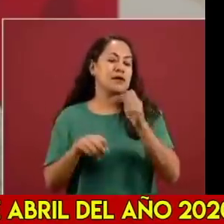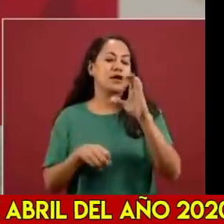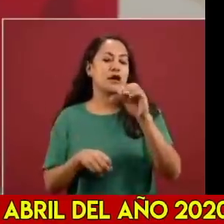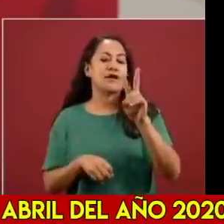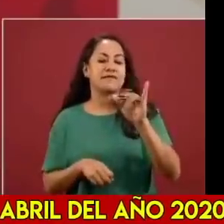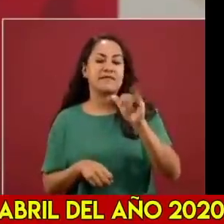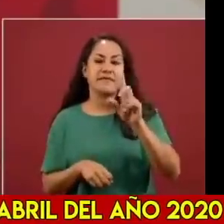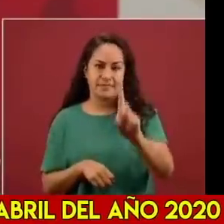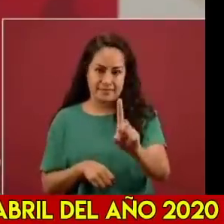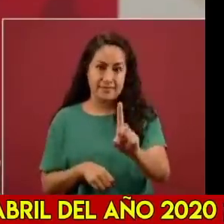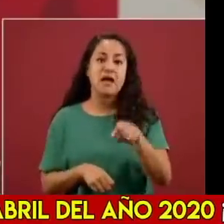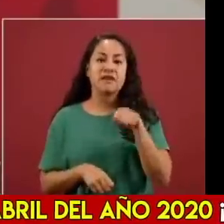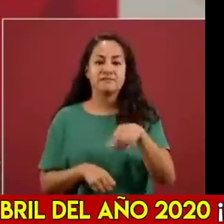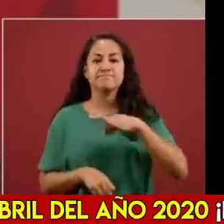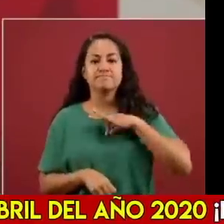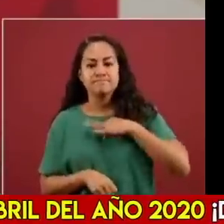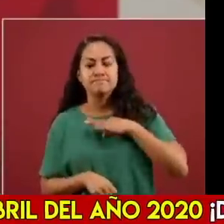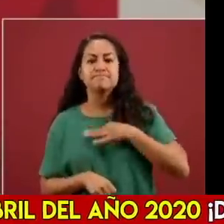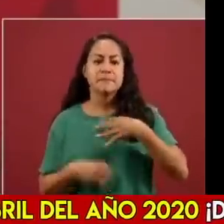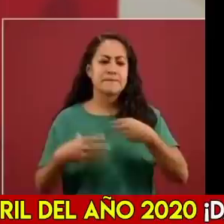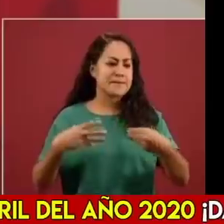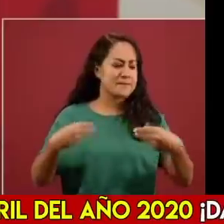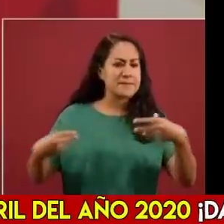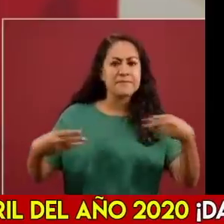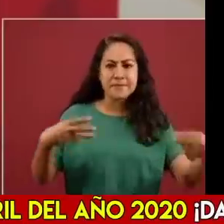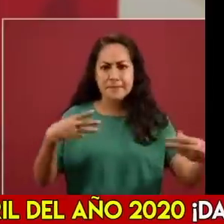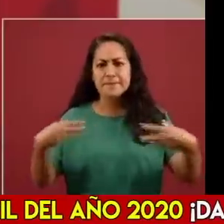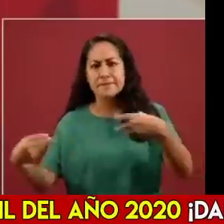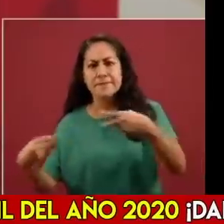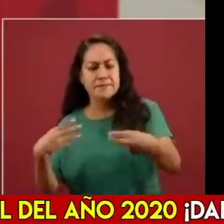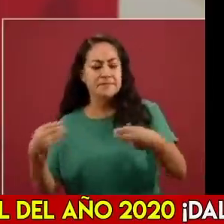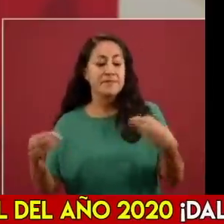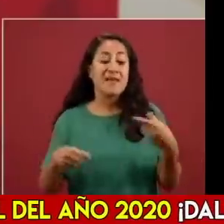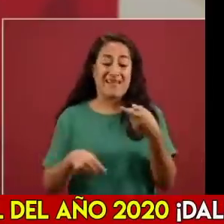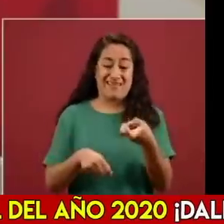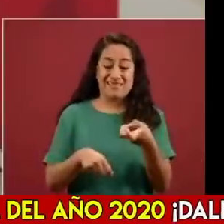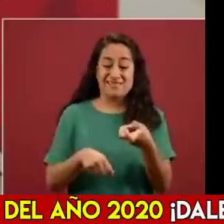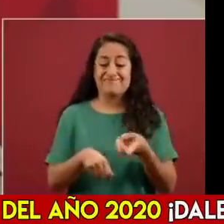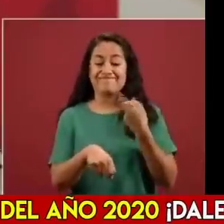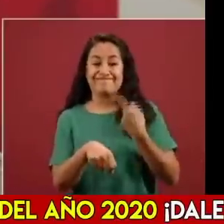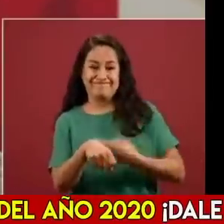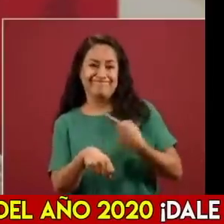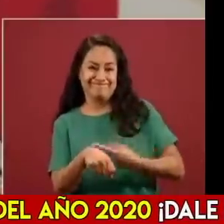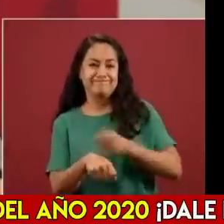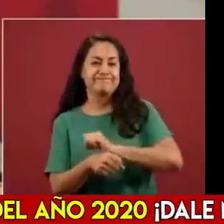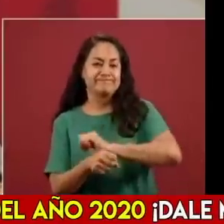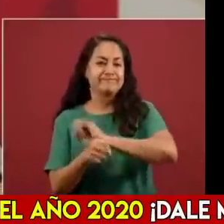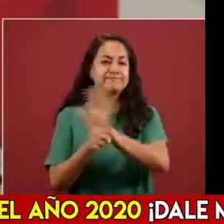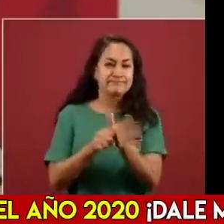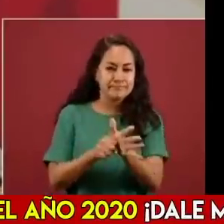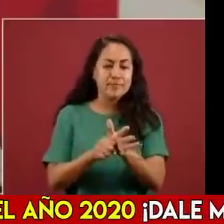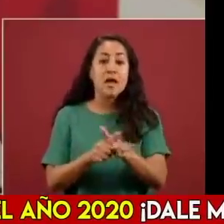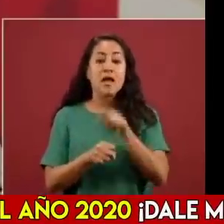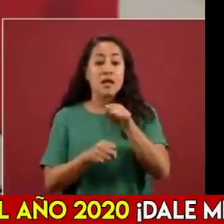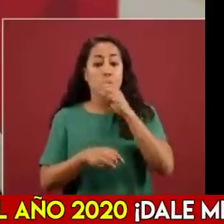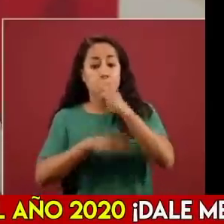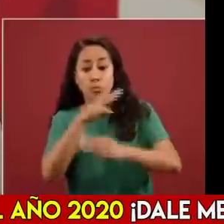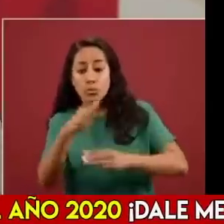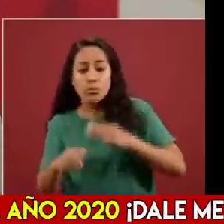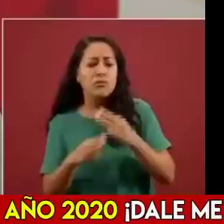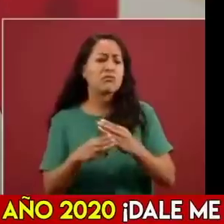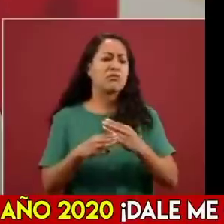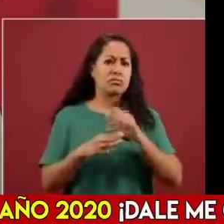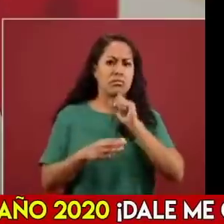pandemia causada por el virus SARS-CoV-2 en el mundo y en México me acompañan como en otras